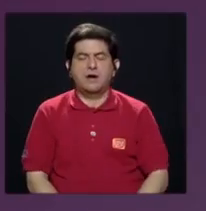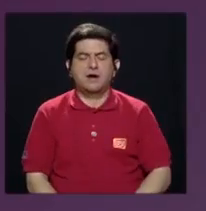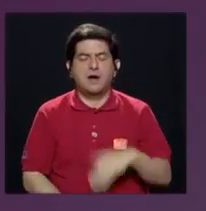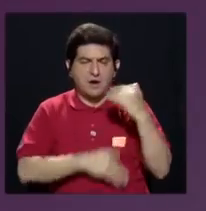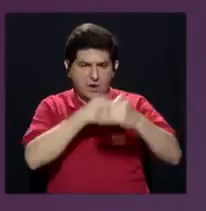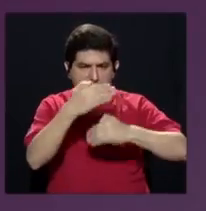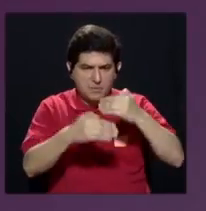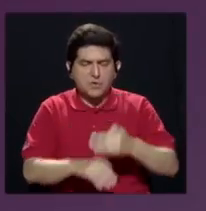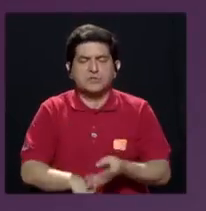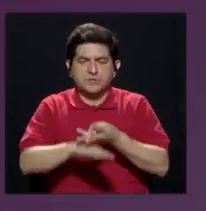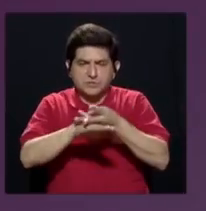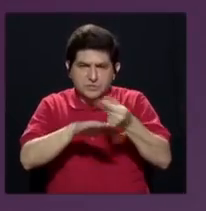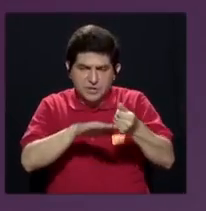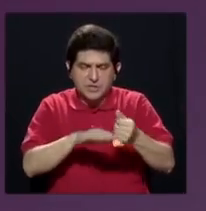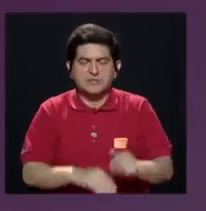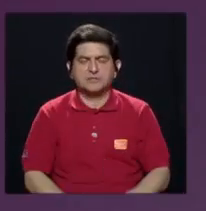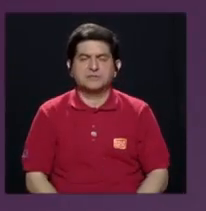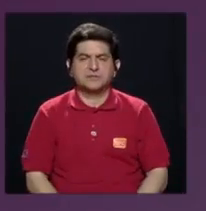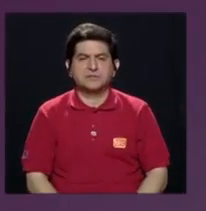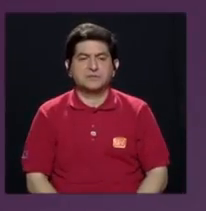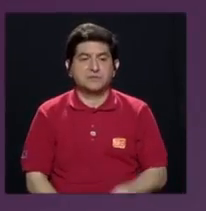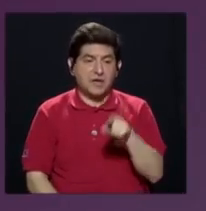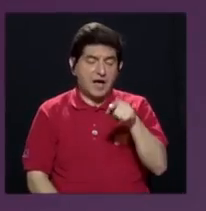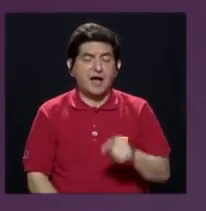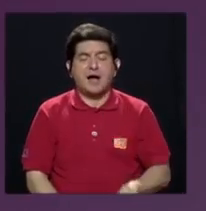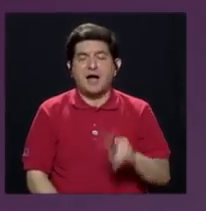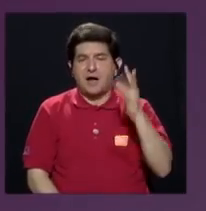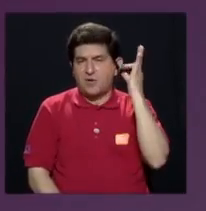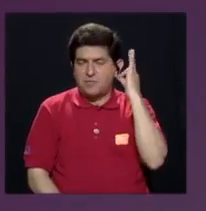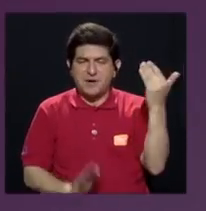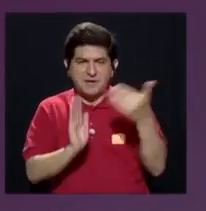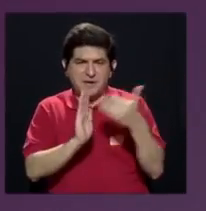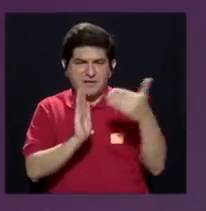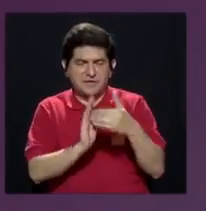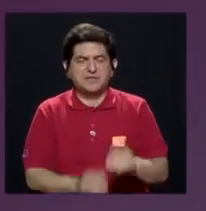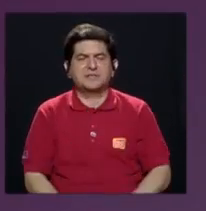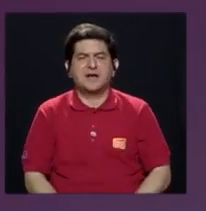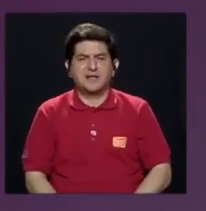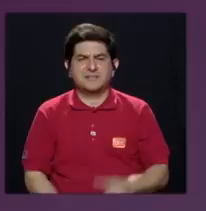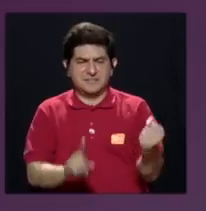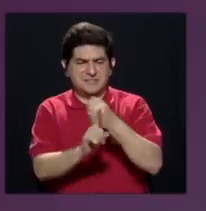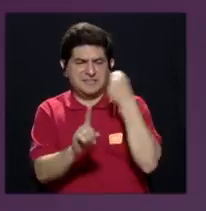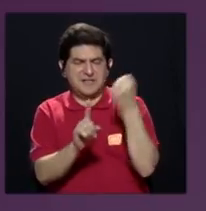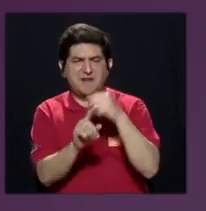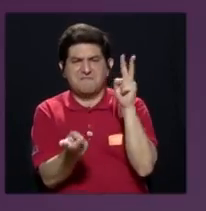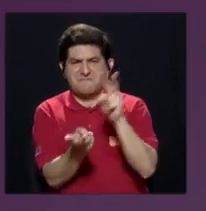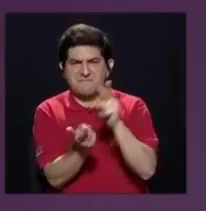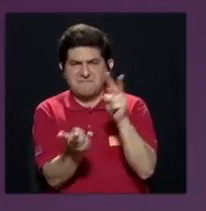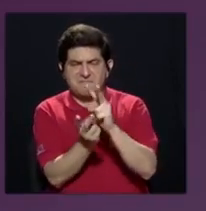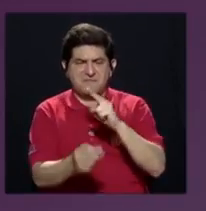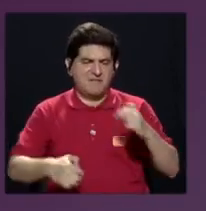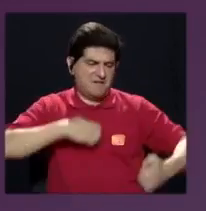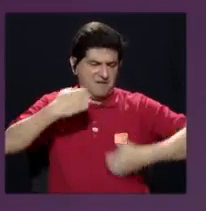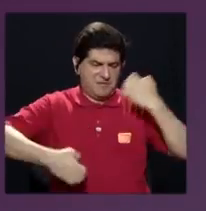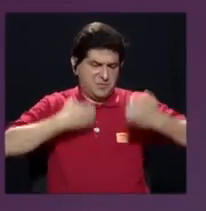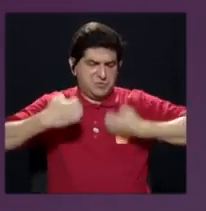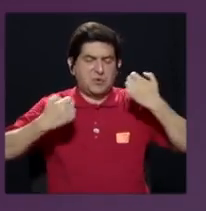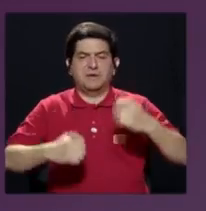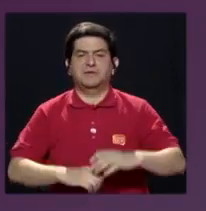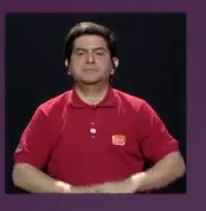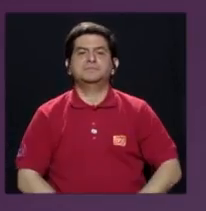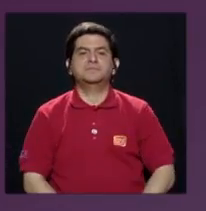procesos de sanación con compañeras que han sufrido violencia eh sexual y emocional eh